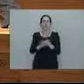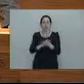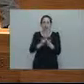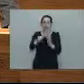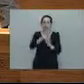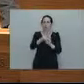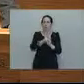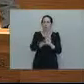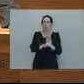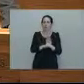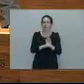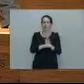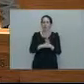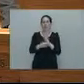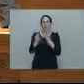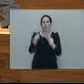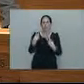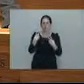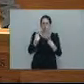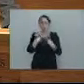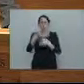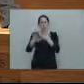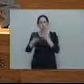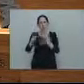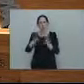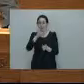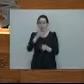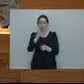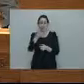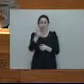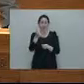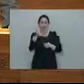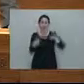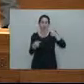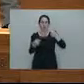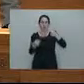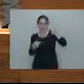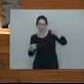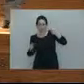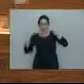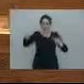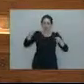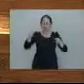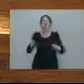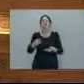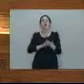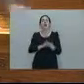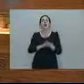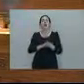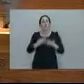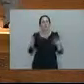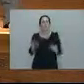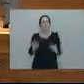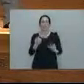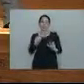carácter tributario y administrativas dirigidas precisamente a la reducción del déficit, señala que se establecerán, de forma muy